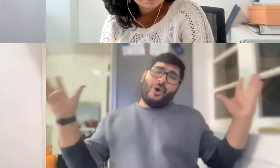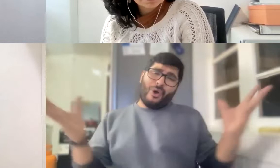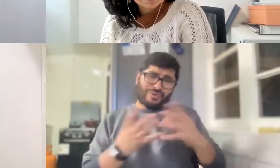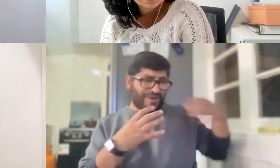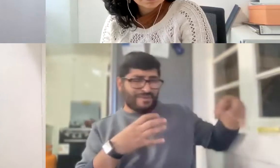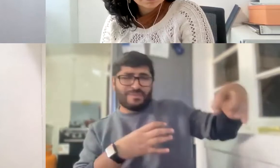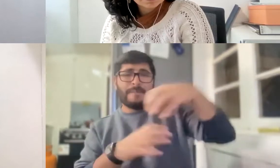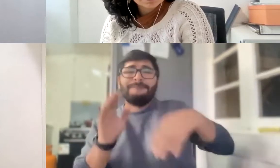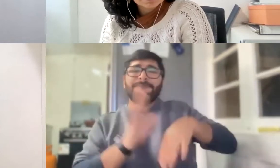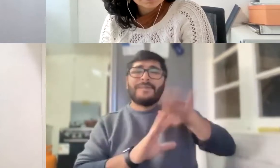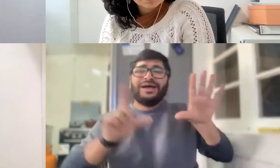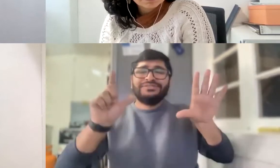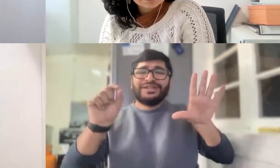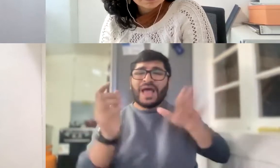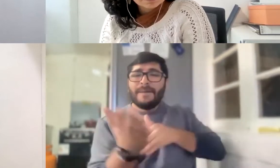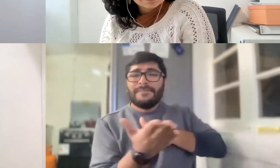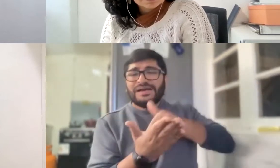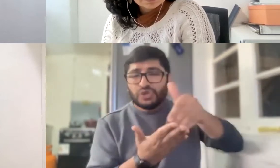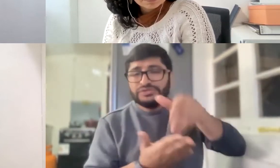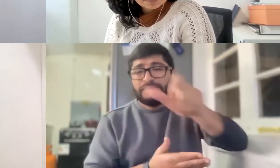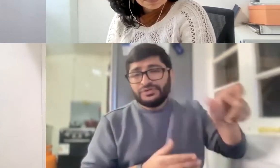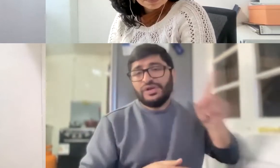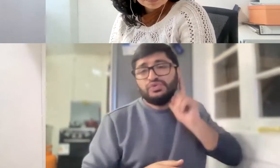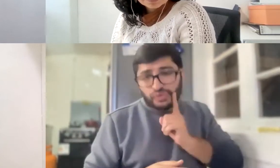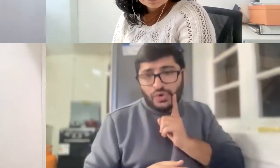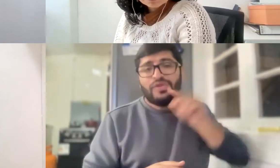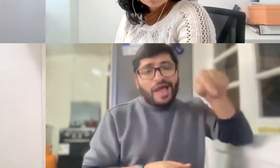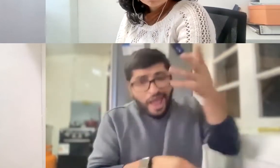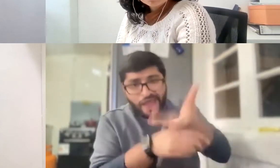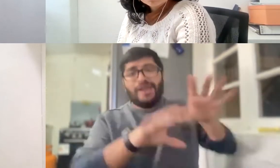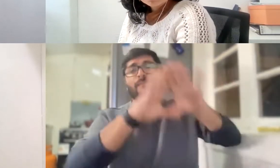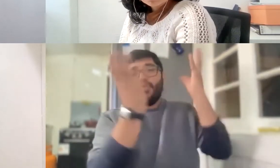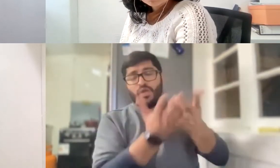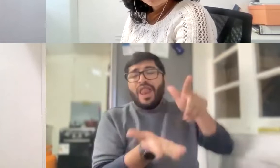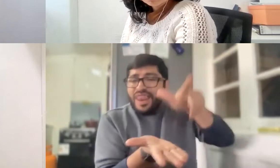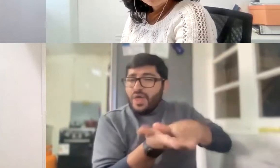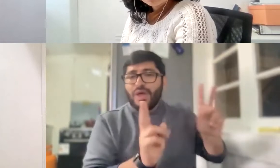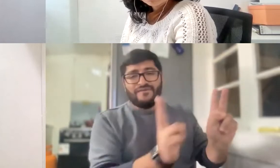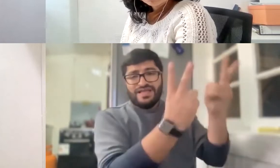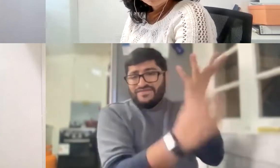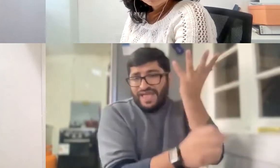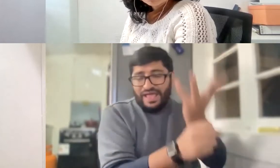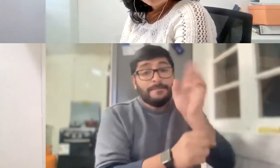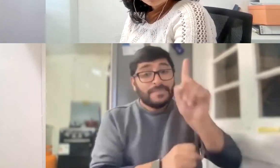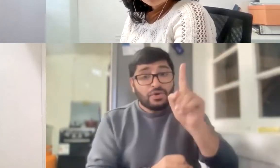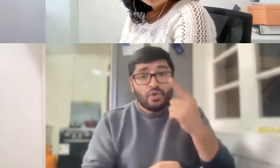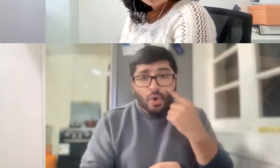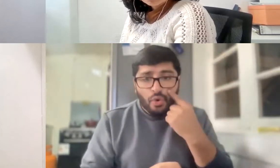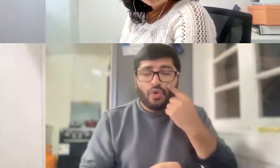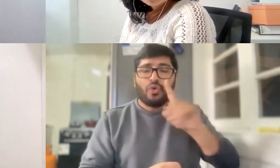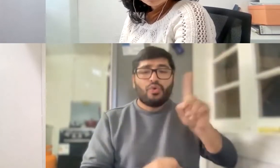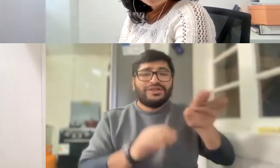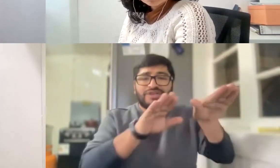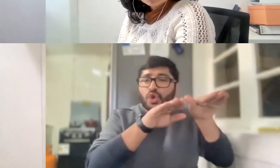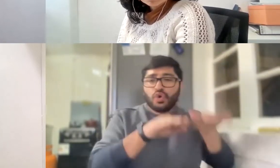Chile, no. A nivel mundial, cada país tiene su lengua de señas. Hay millones de personas sordas